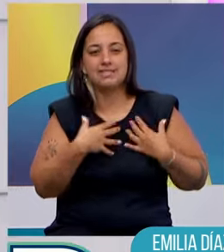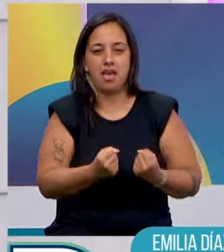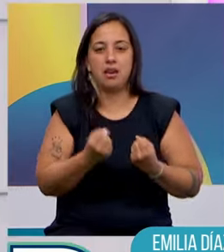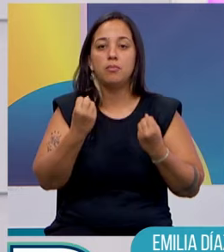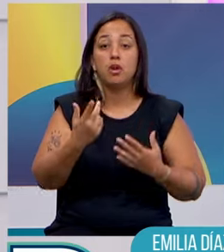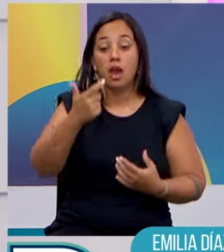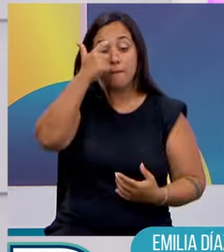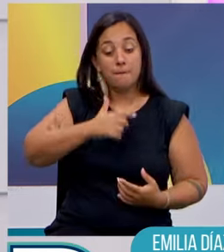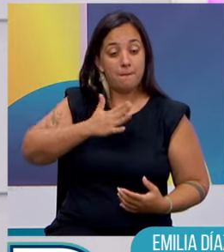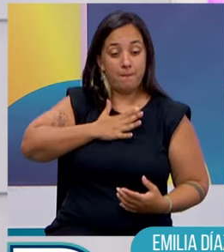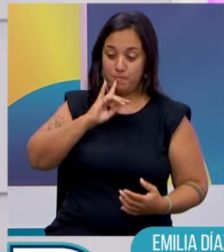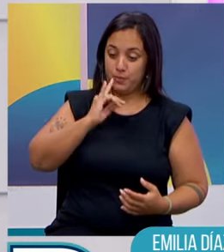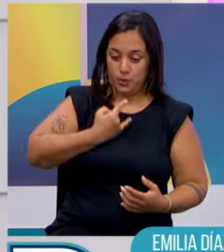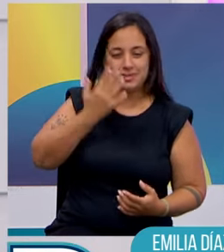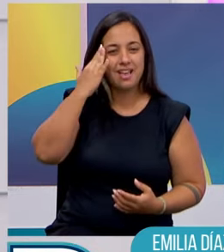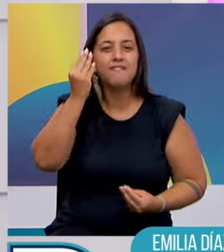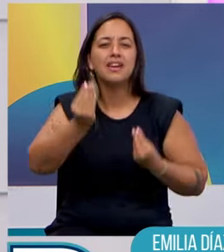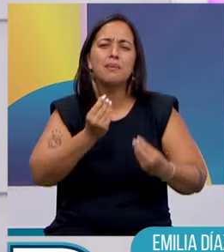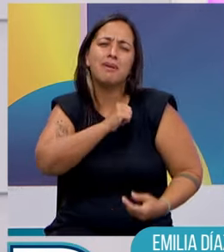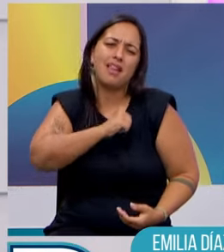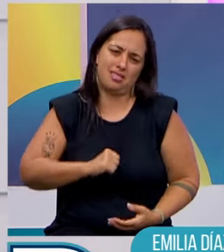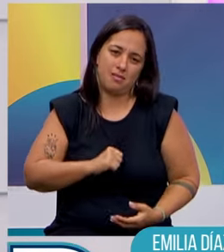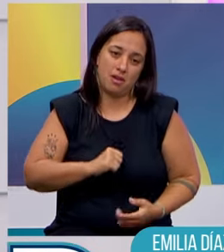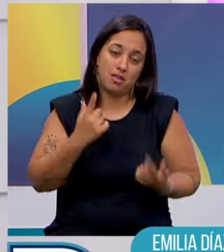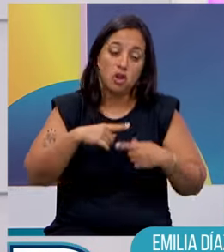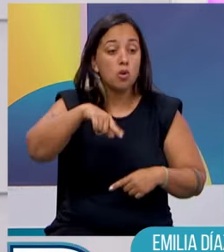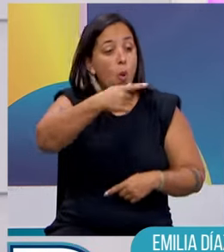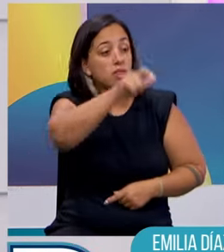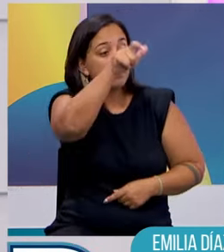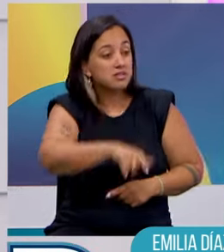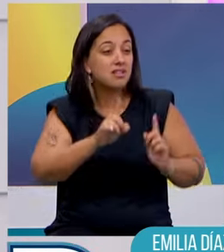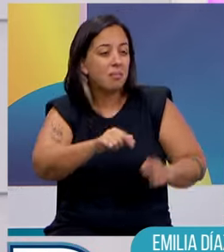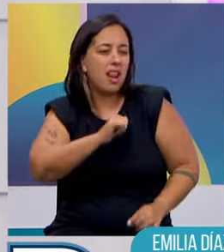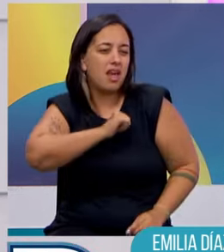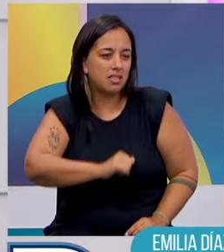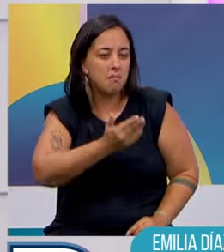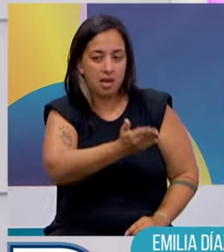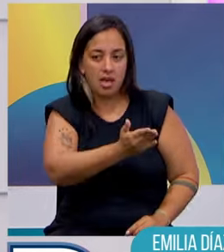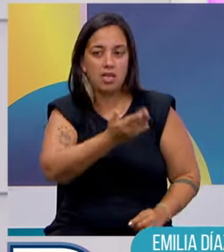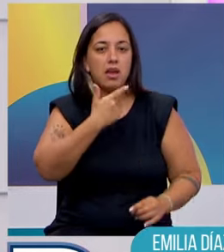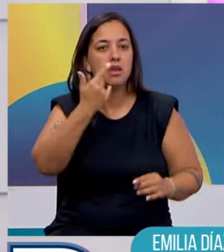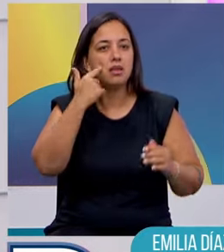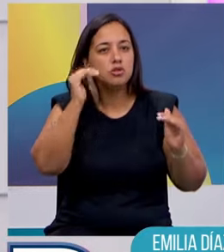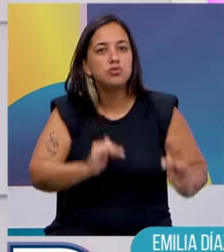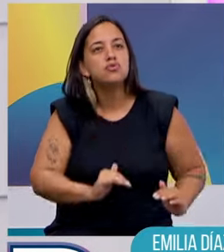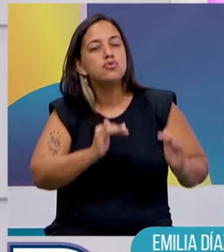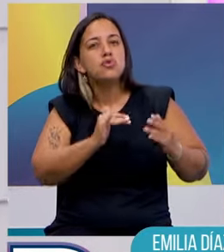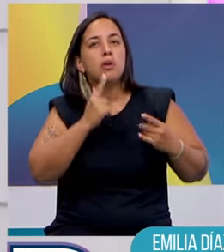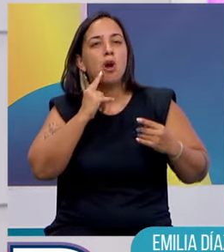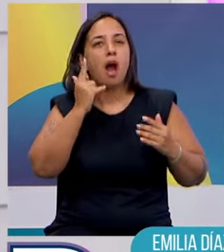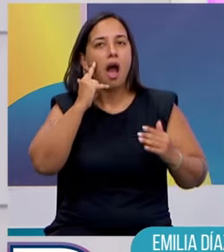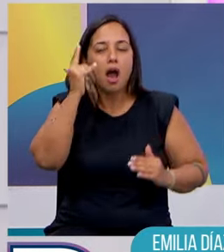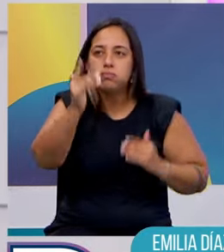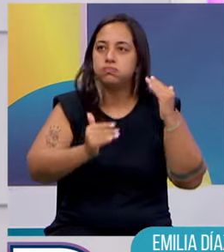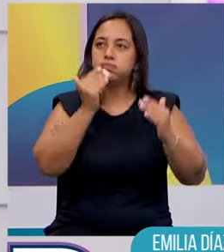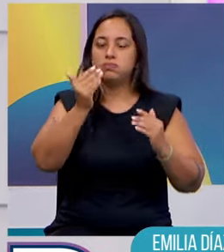Exacto. Y por lo tanto, alguien que haya pasado por lo mismo que vos, cuando seas, cuando hayas crecido y hayas superado, entre